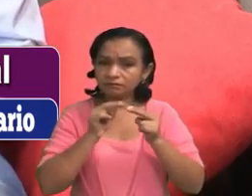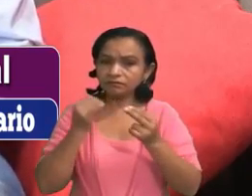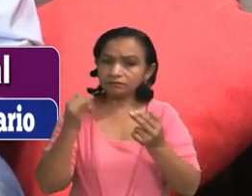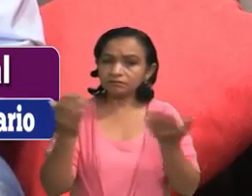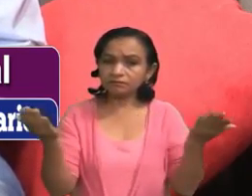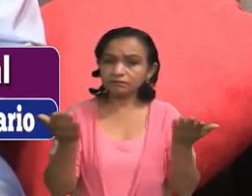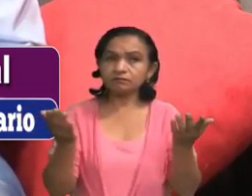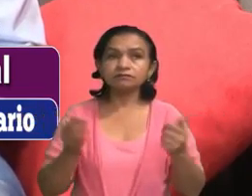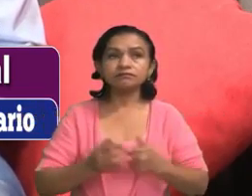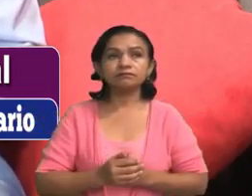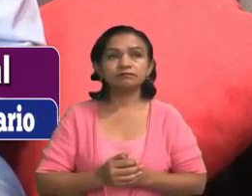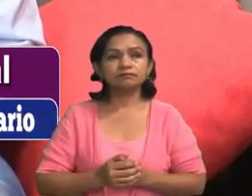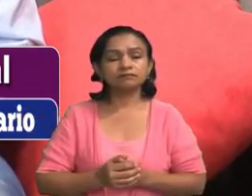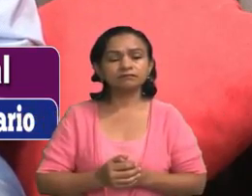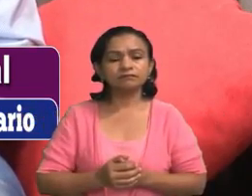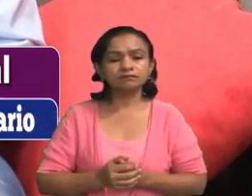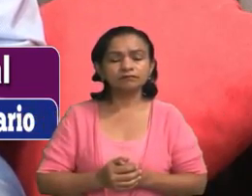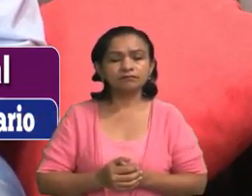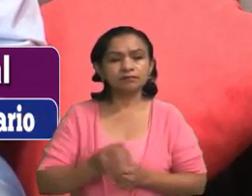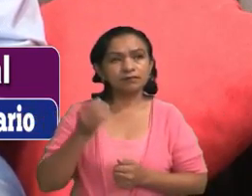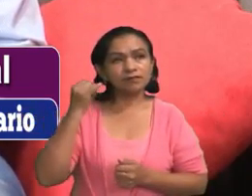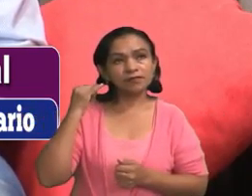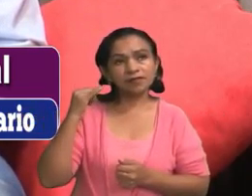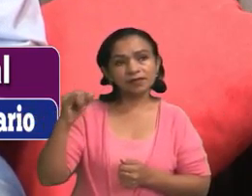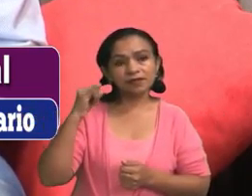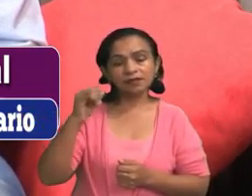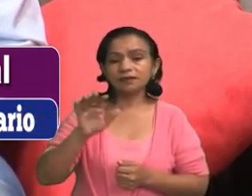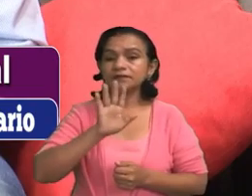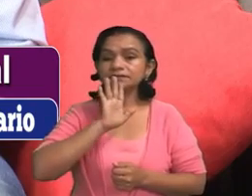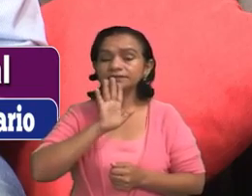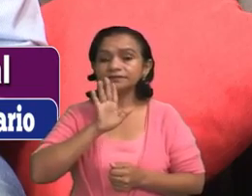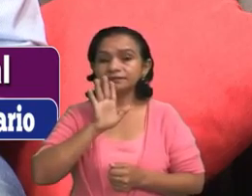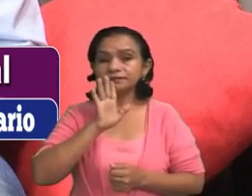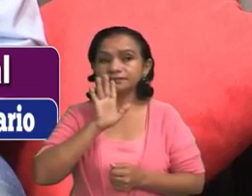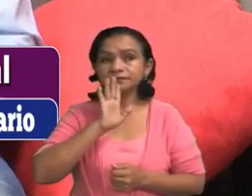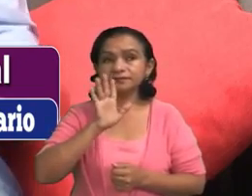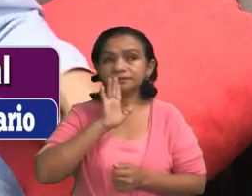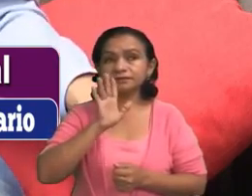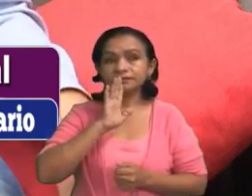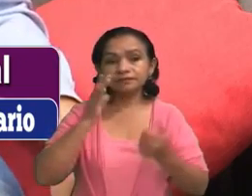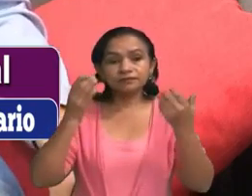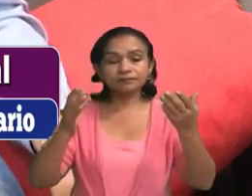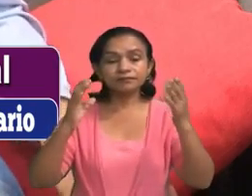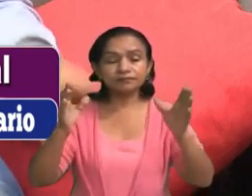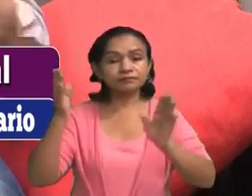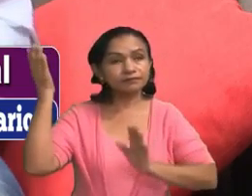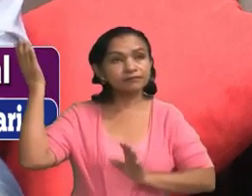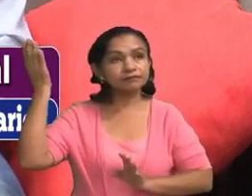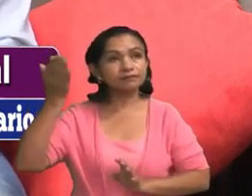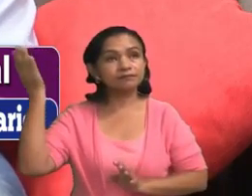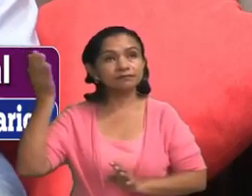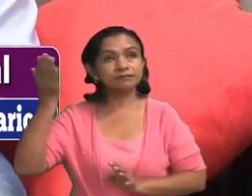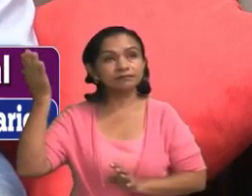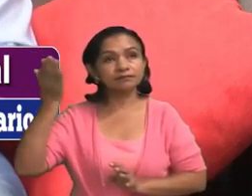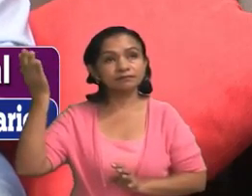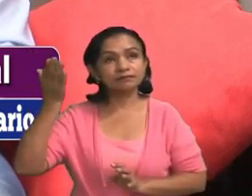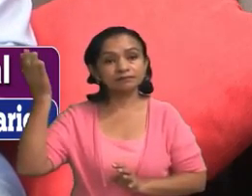Sí, así es. Cuando te hablaba sobre las conferencias magistrales y los